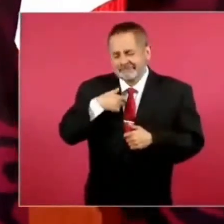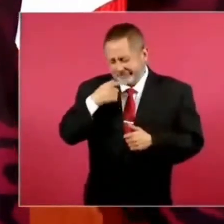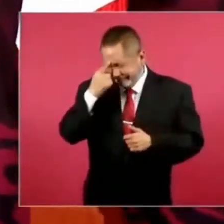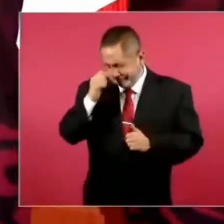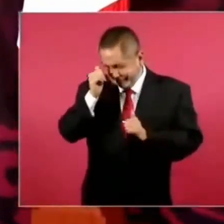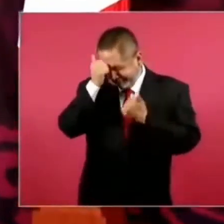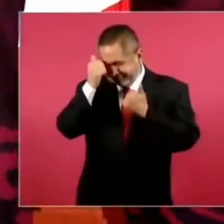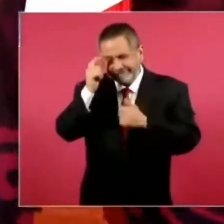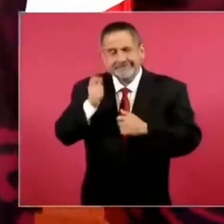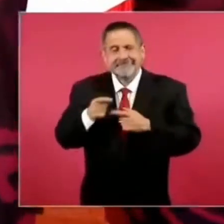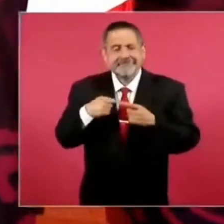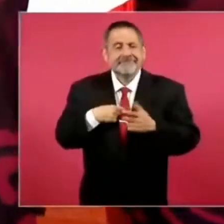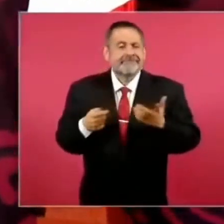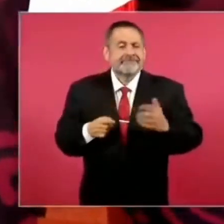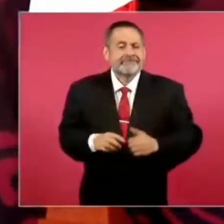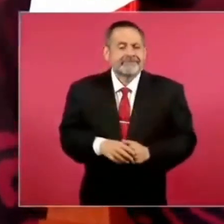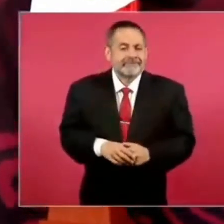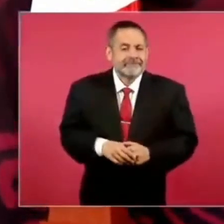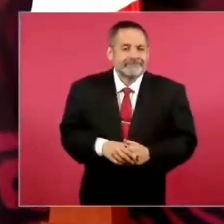es de no haber